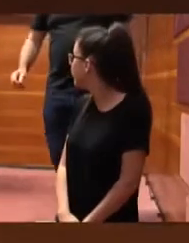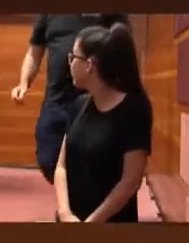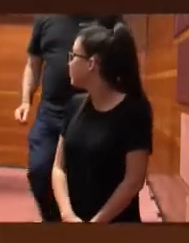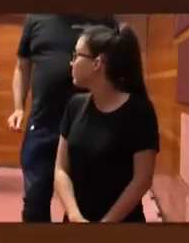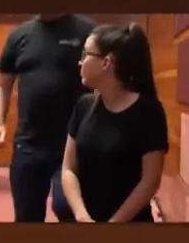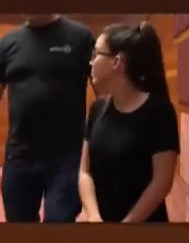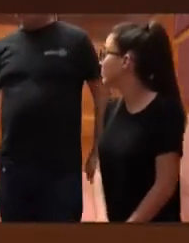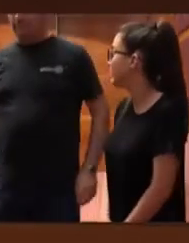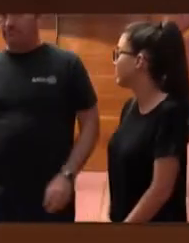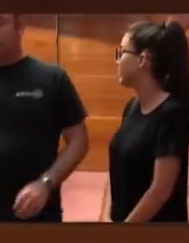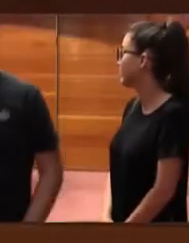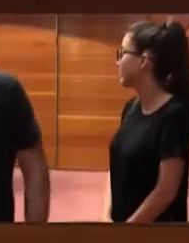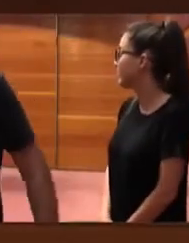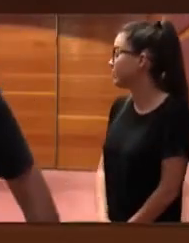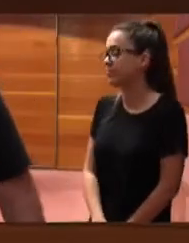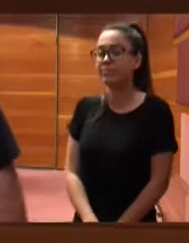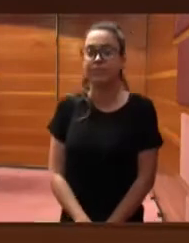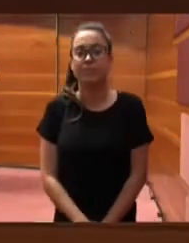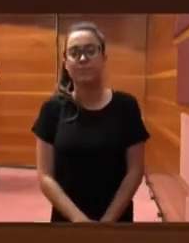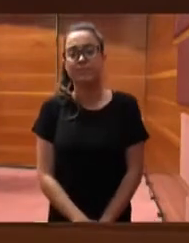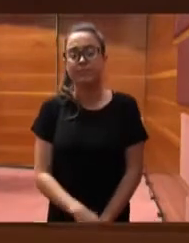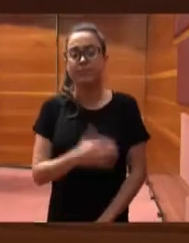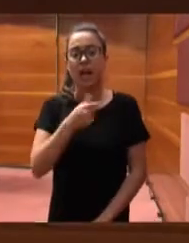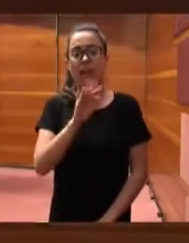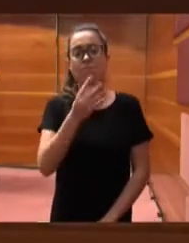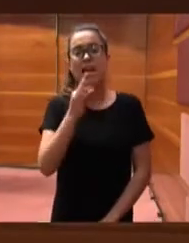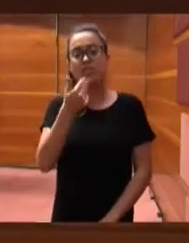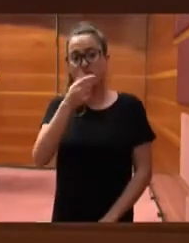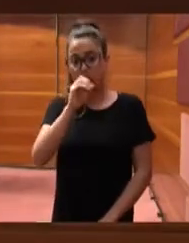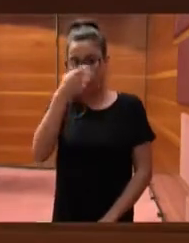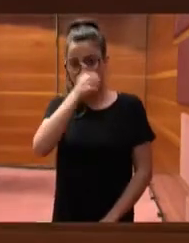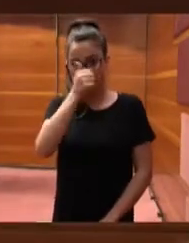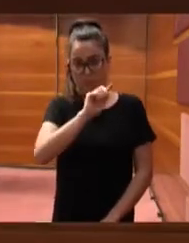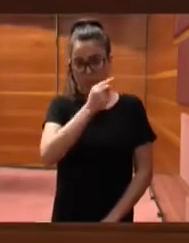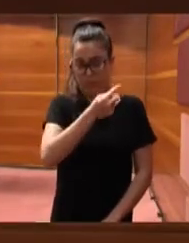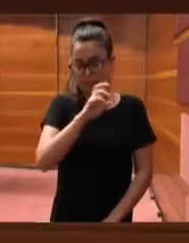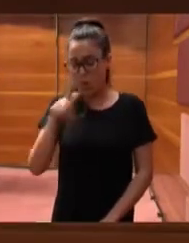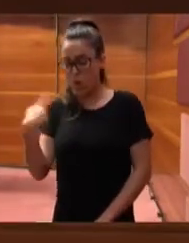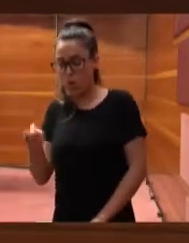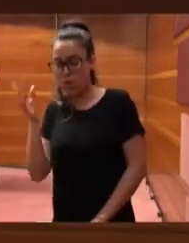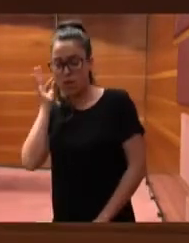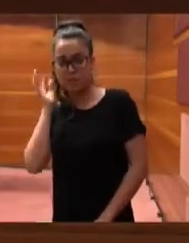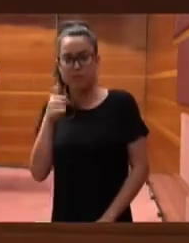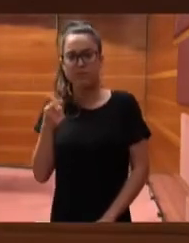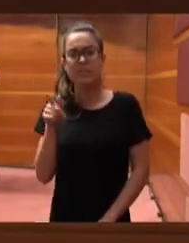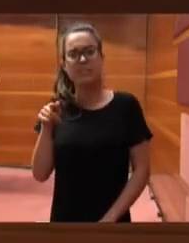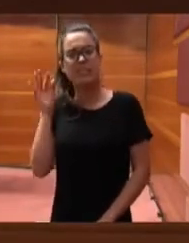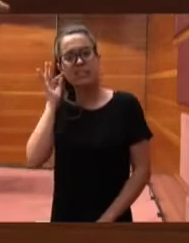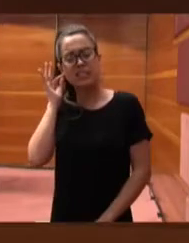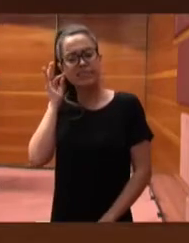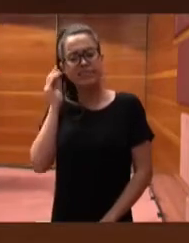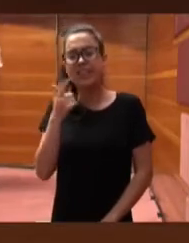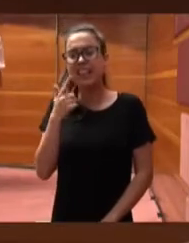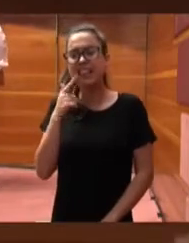guitarra. Habéis hablado, primero lo ha hecho Alberto en su tiempo de exposición, después lo ha hecho Nagore. Ella ha hablado concretamente de beneficio,